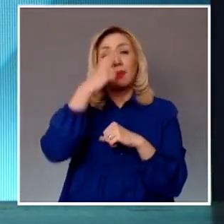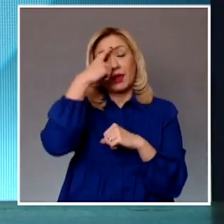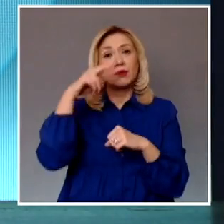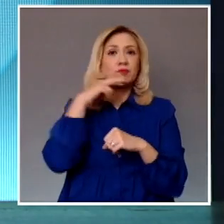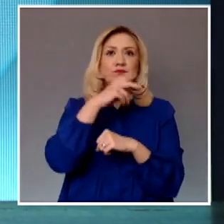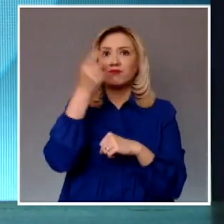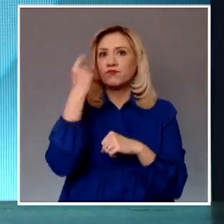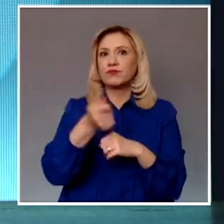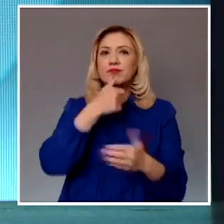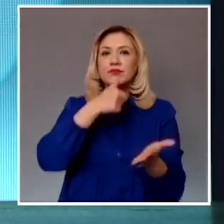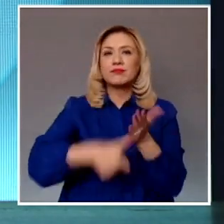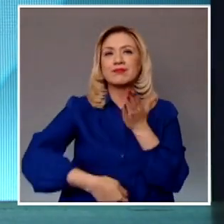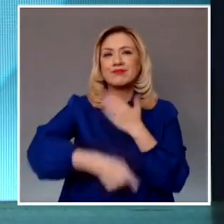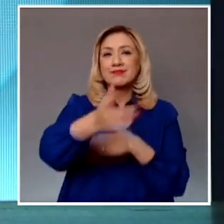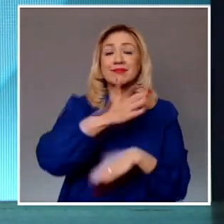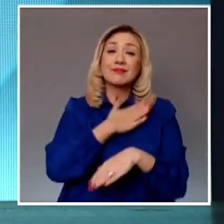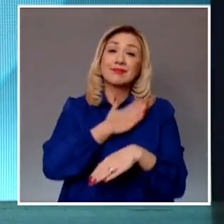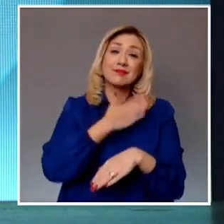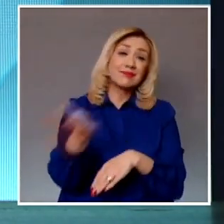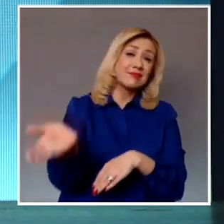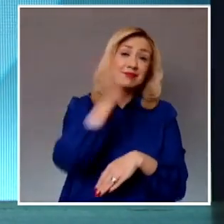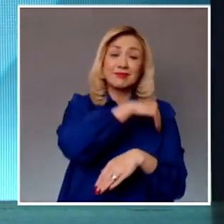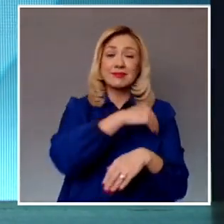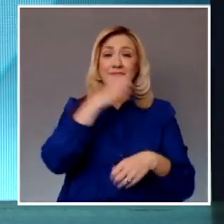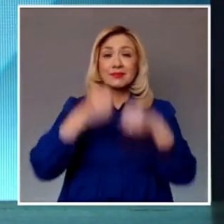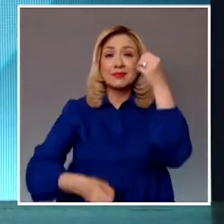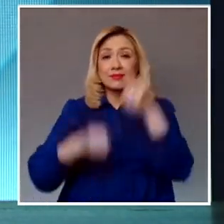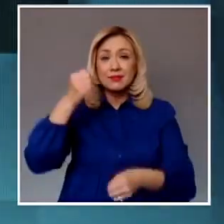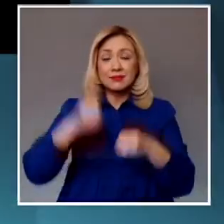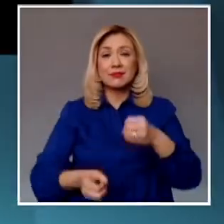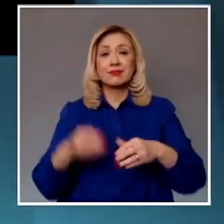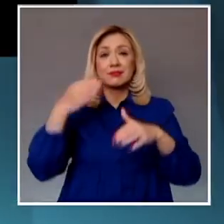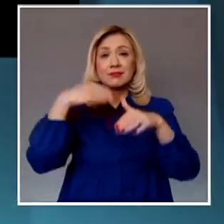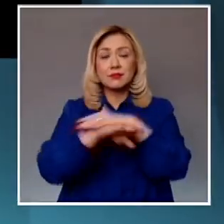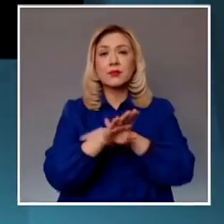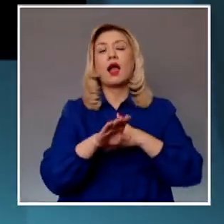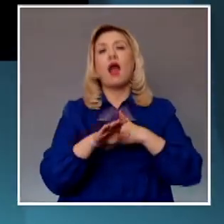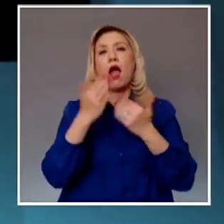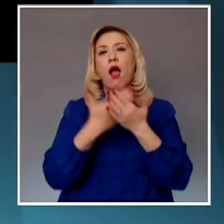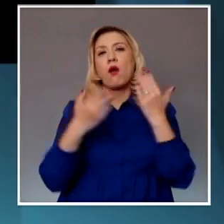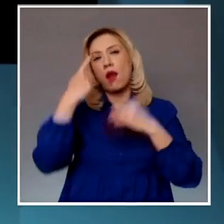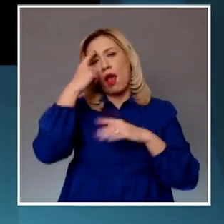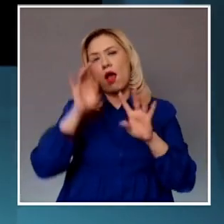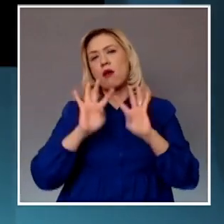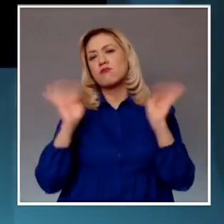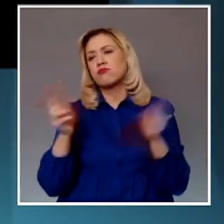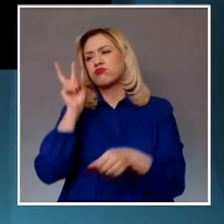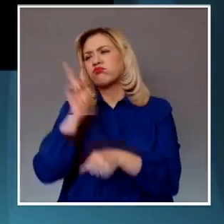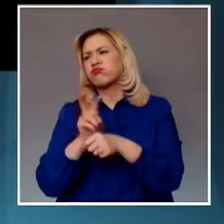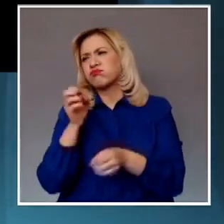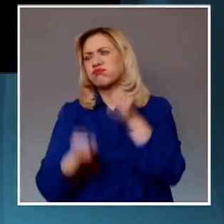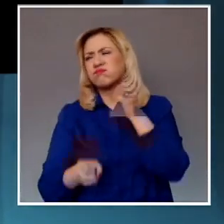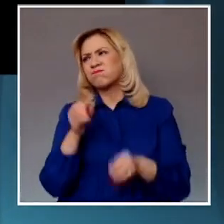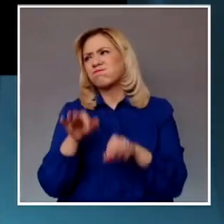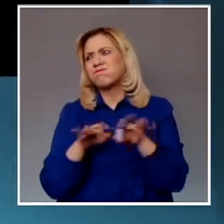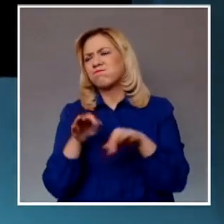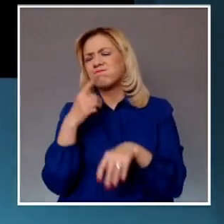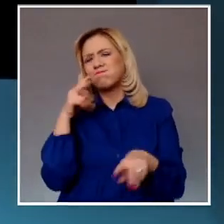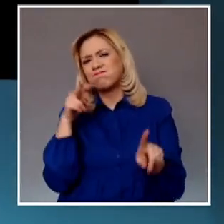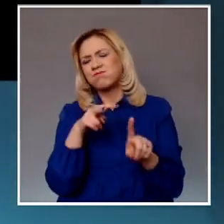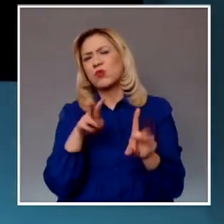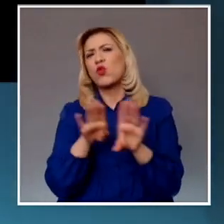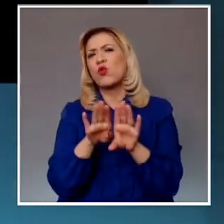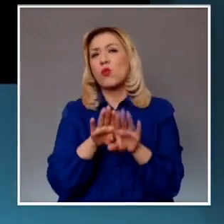la realización de audiencias, el Consejo de la Judicatura Federal puso en marcha un programa especial en el Ceferezo 16, ubicado